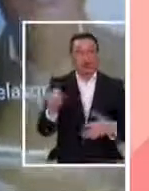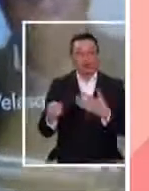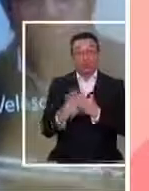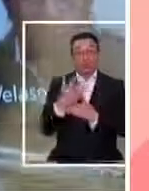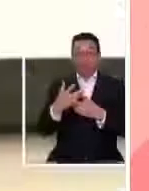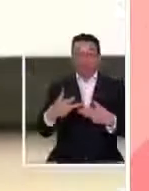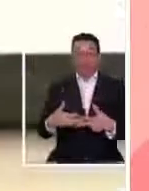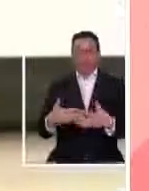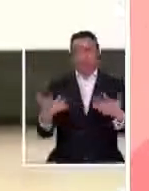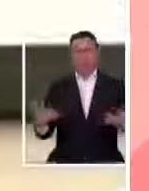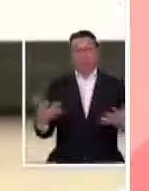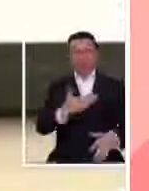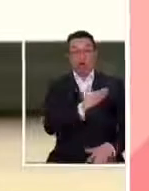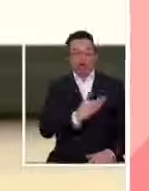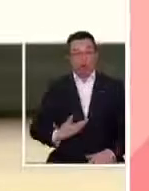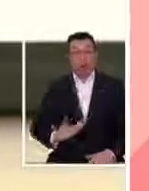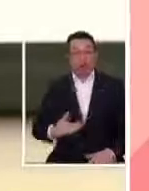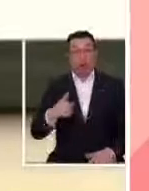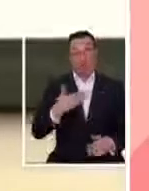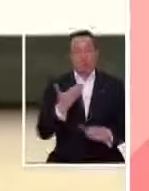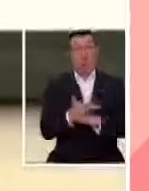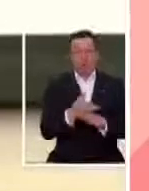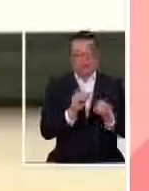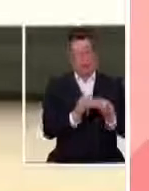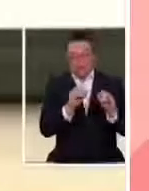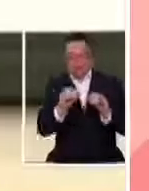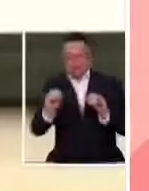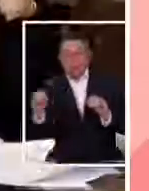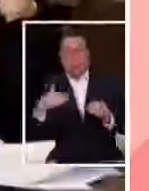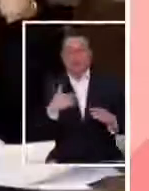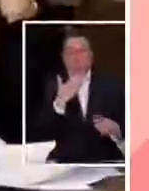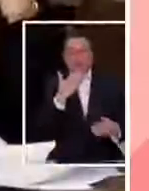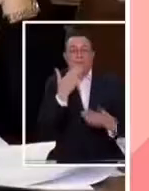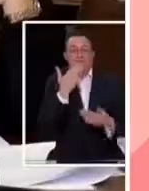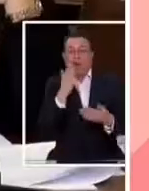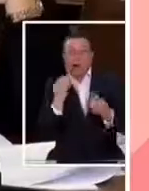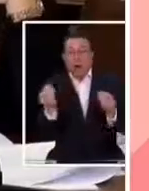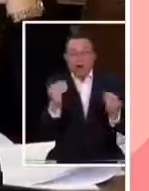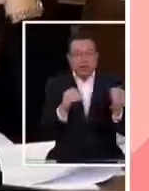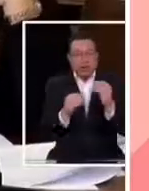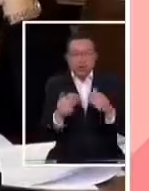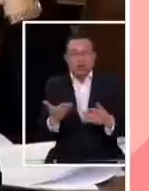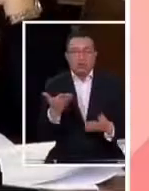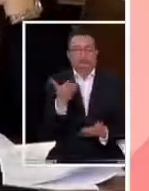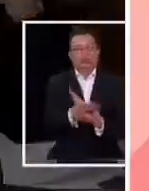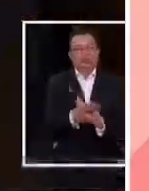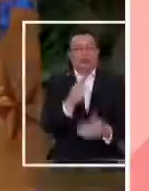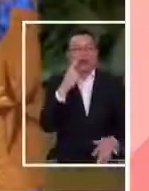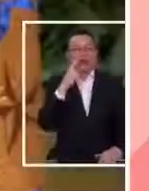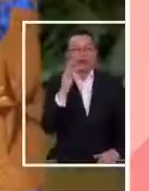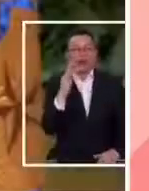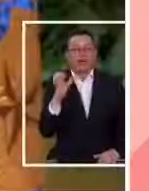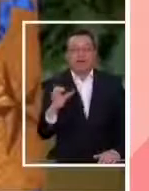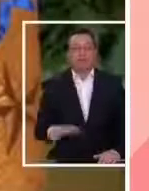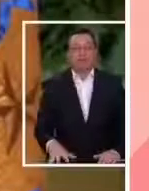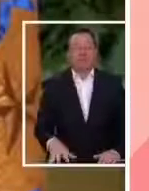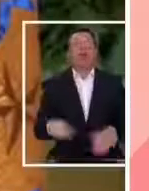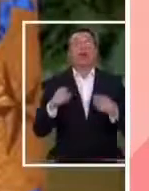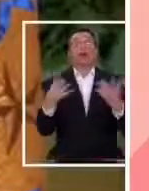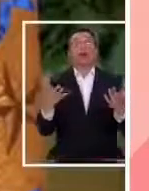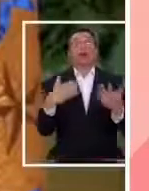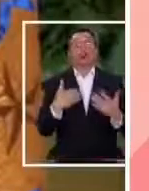de Hogares? ¿Qué problemática puede tener usted? Nos escribe acá a través de nuestro WhatsApp y a través de